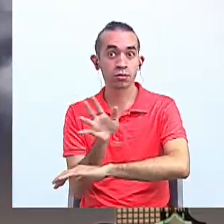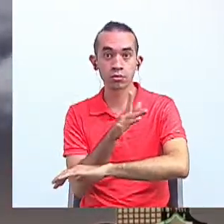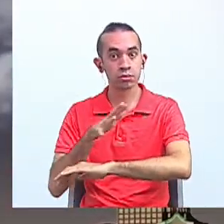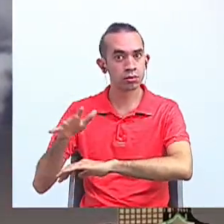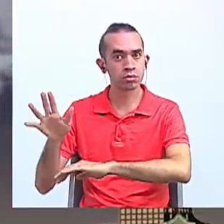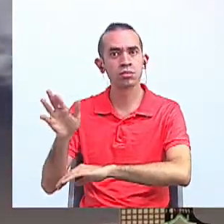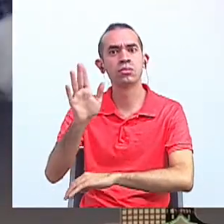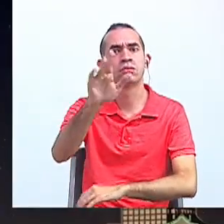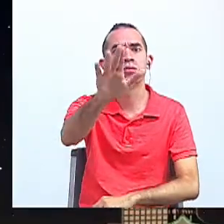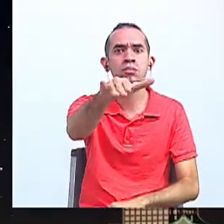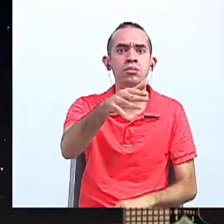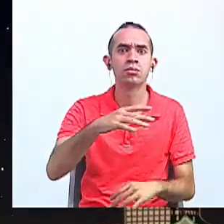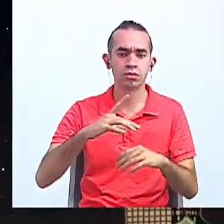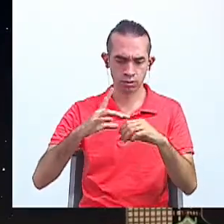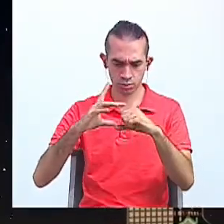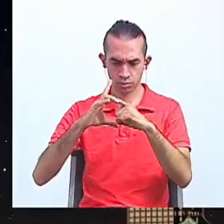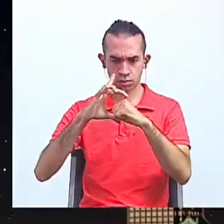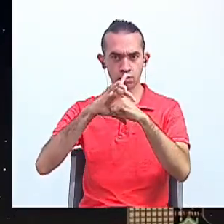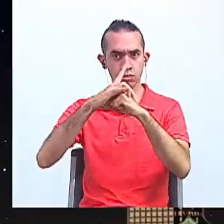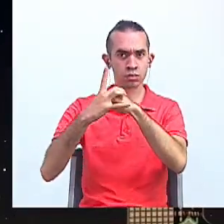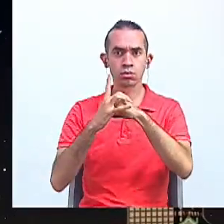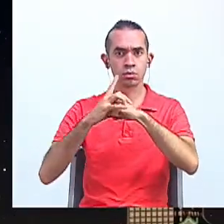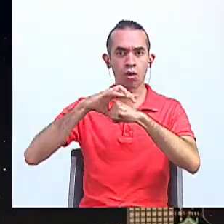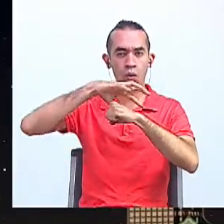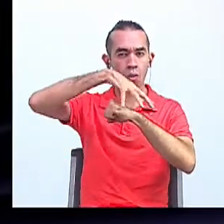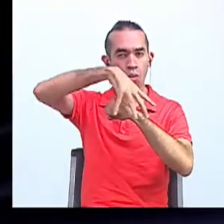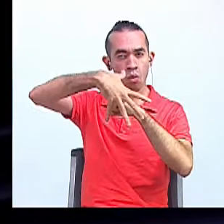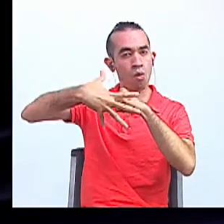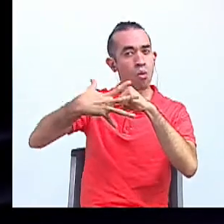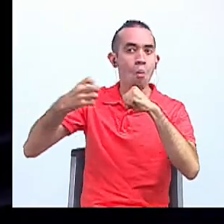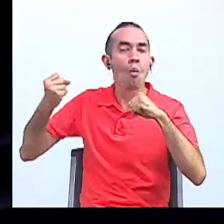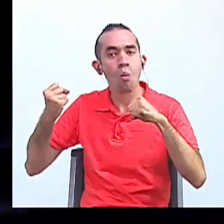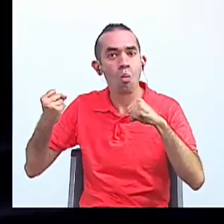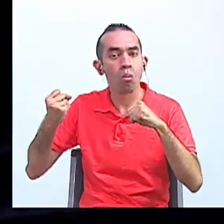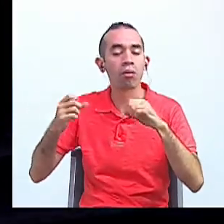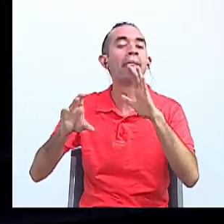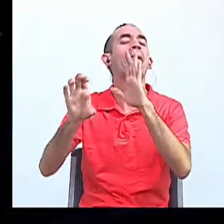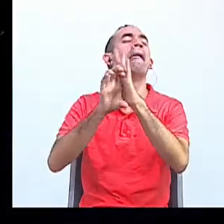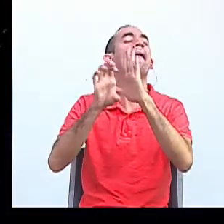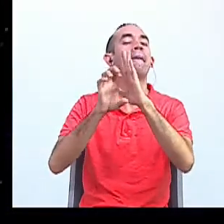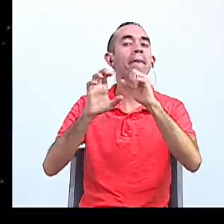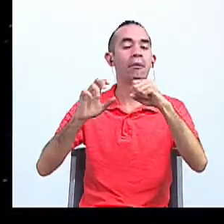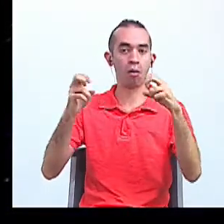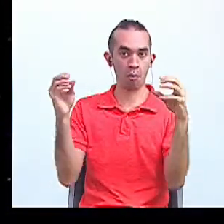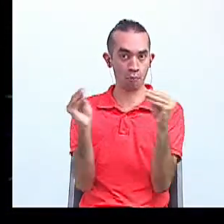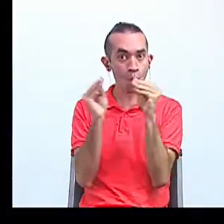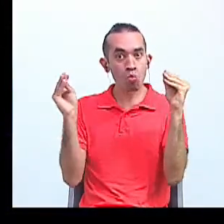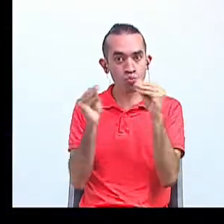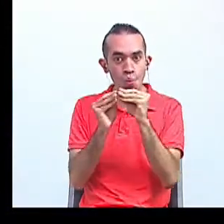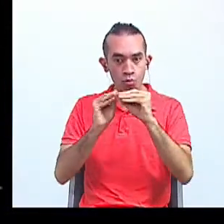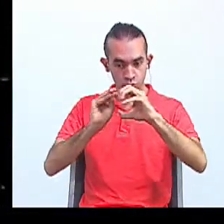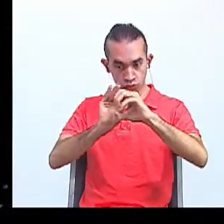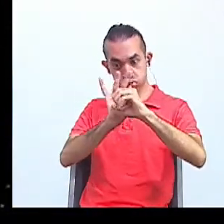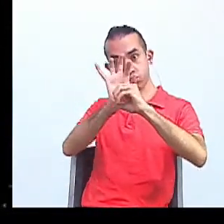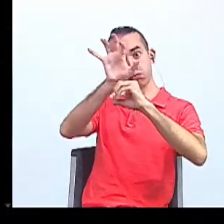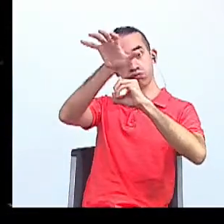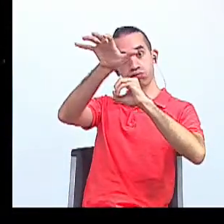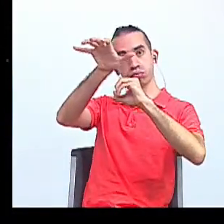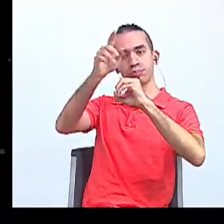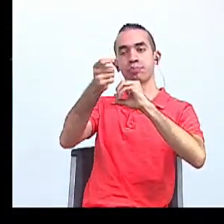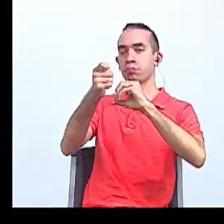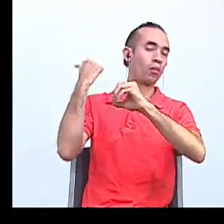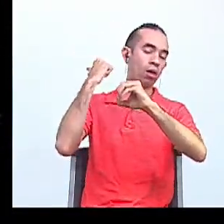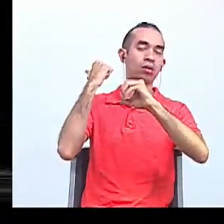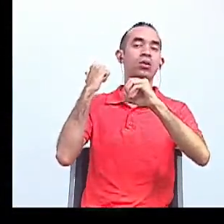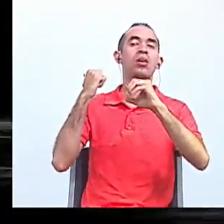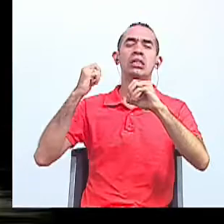¿Qué pasaría si perdiéramos nuestra atmósfera? Digamos que el campo magnético de la Tierra tomara un descanso y permitiera